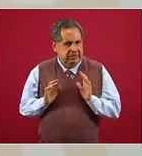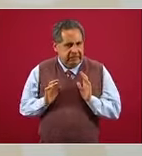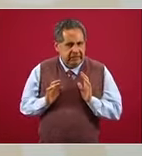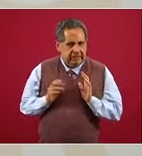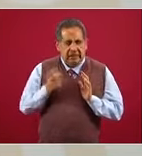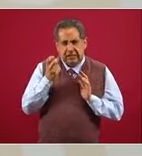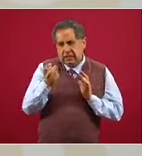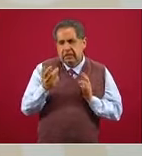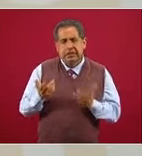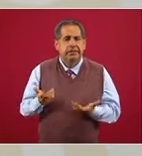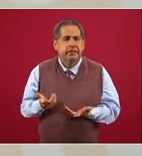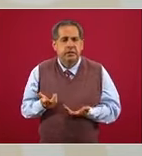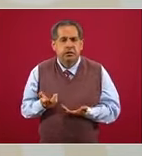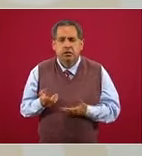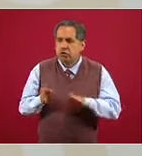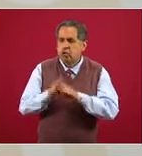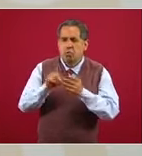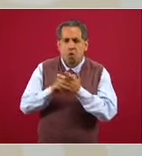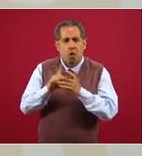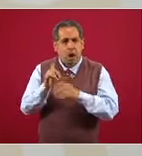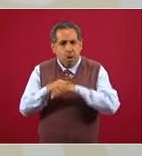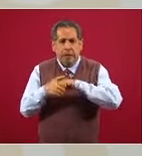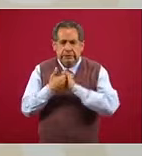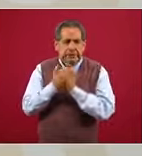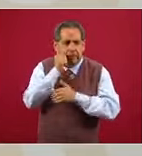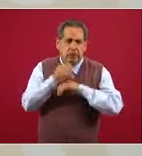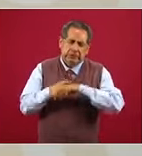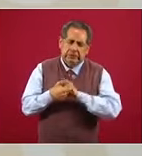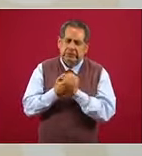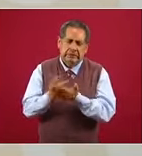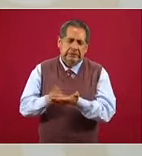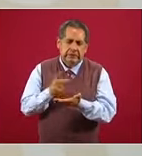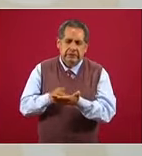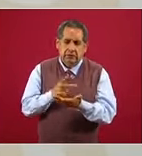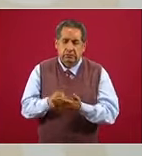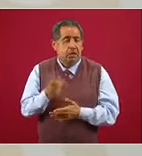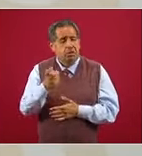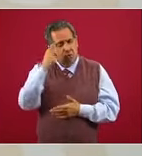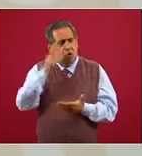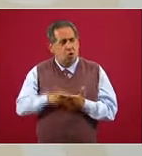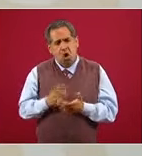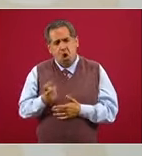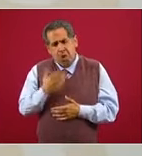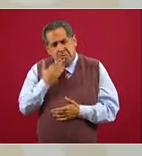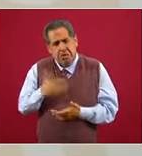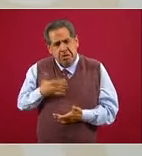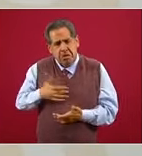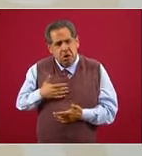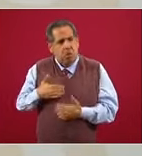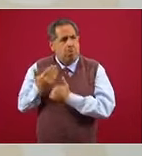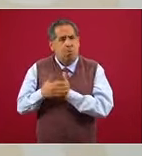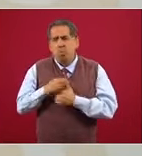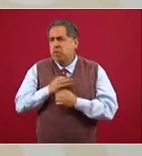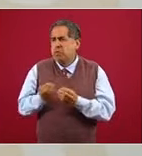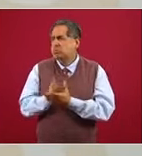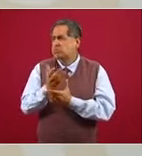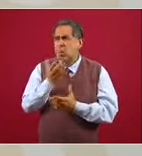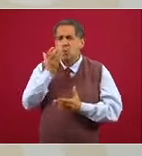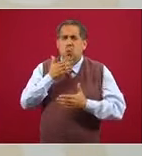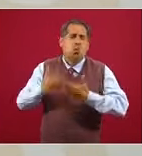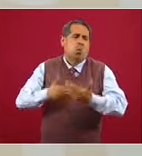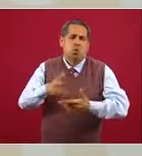estar continuamente haciendo higiene de manos, me parece que vamos a poder tomar nuestras actividades